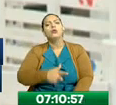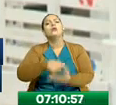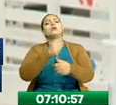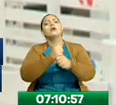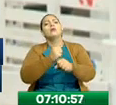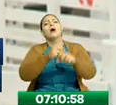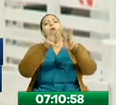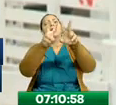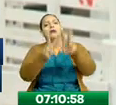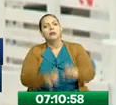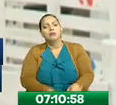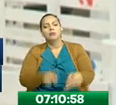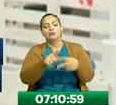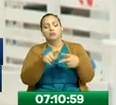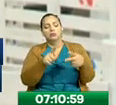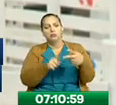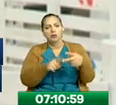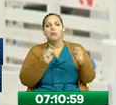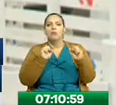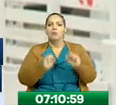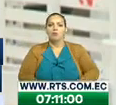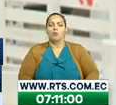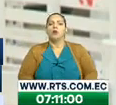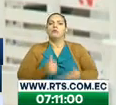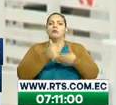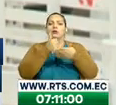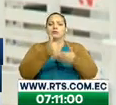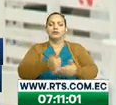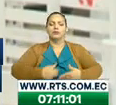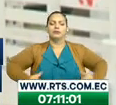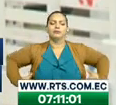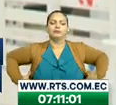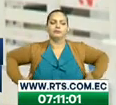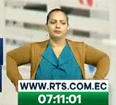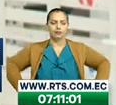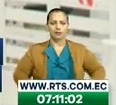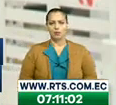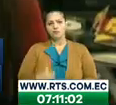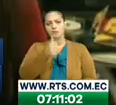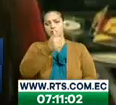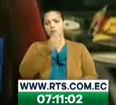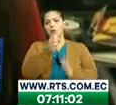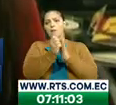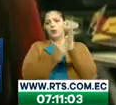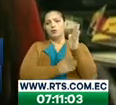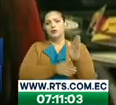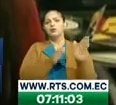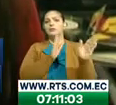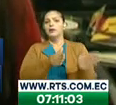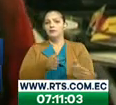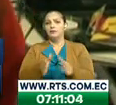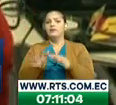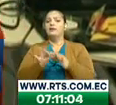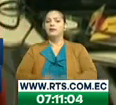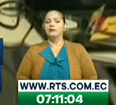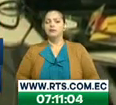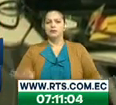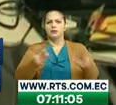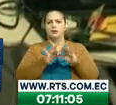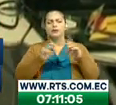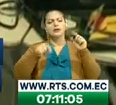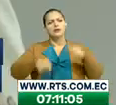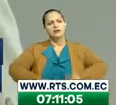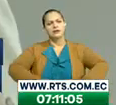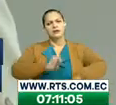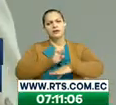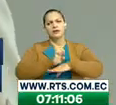hay alguna condición sobre eso. Lo único que necesitamos es que construyan su modelo de negocios. Si bien en Ecuador los emprendimientos se